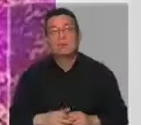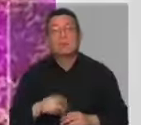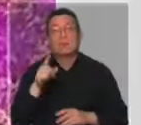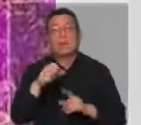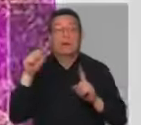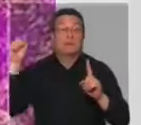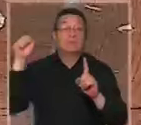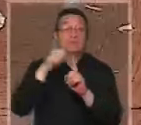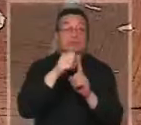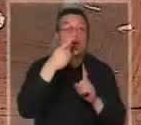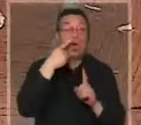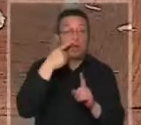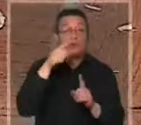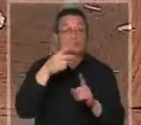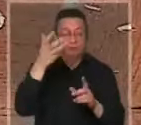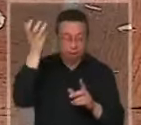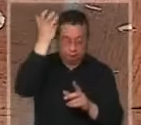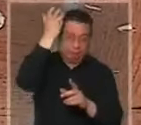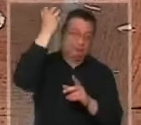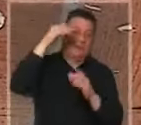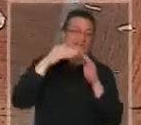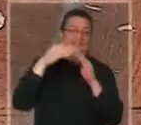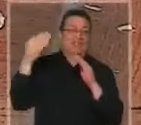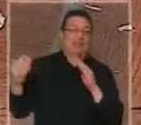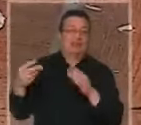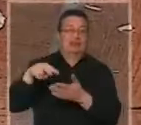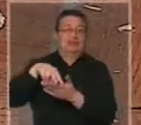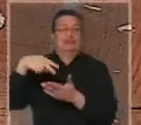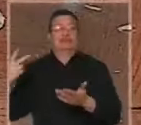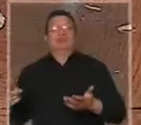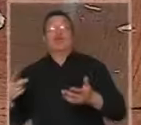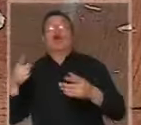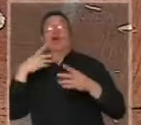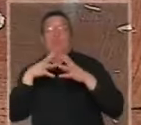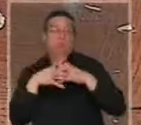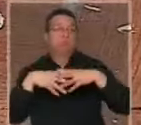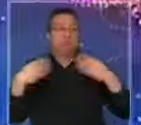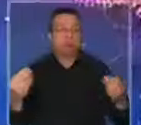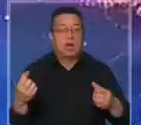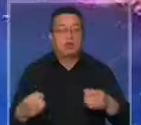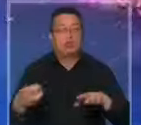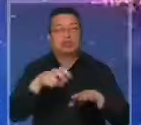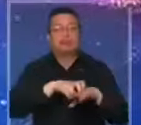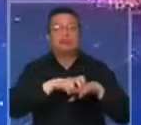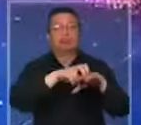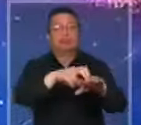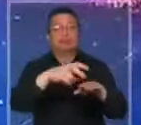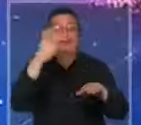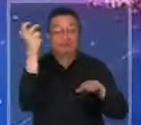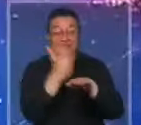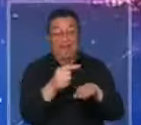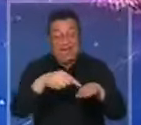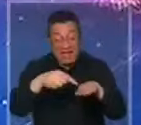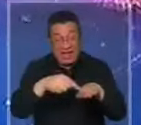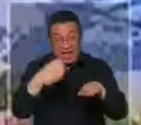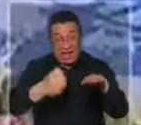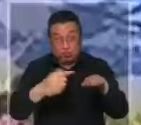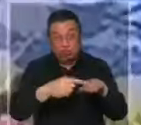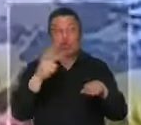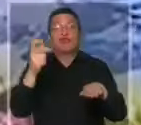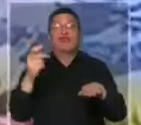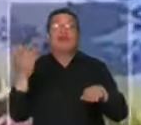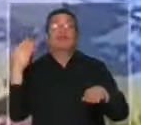vecino en la cabeza con un adorno, hiriéndolo. Huyeron en el mismo auto en que llegaron, uno que habrían robado en este mismo sector de